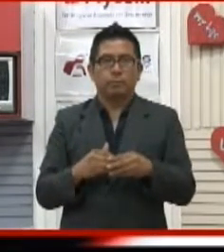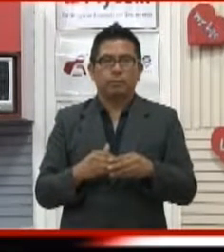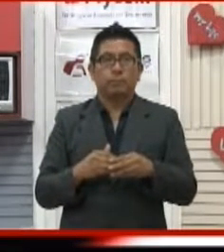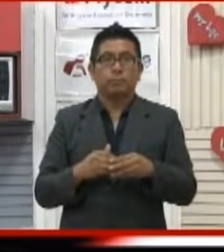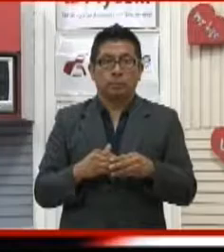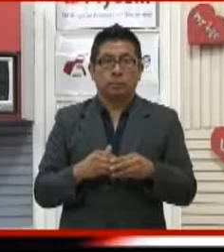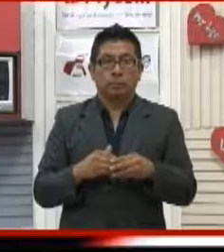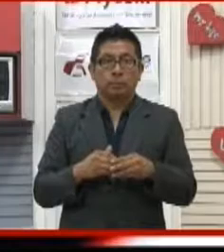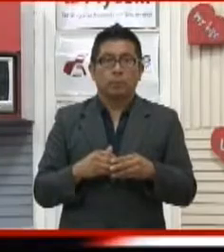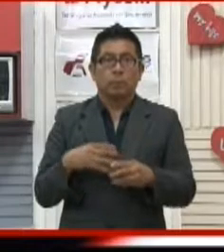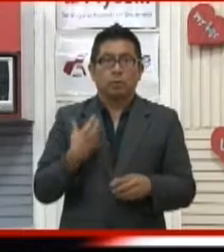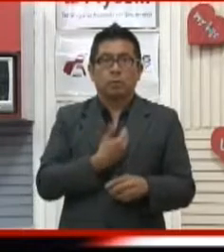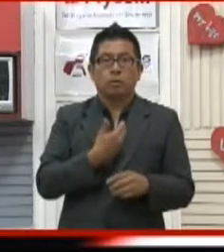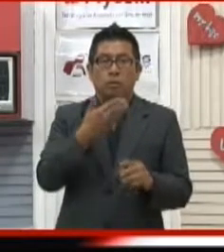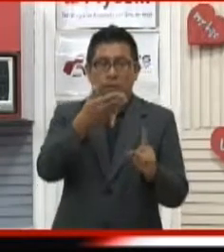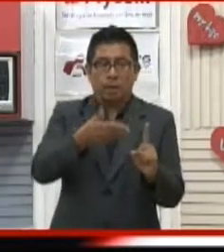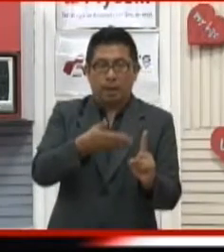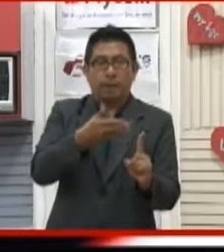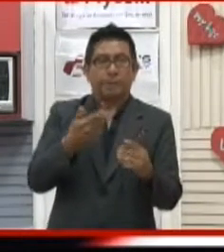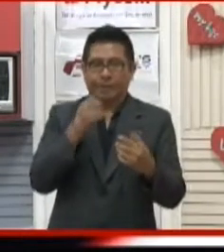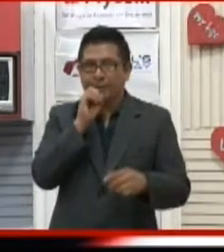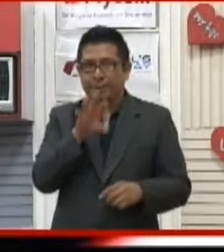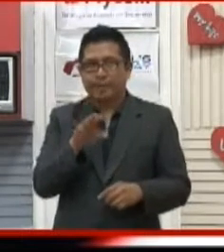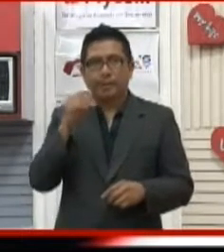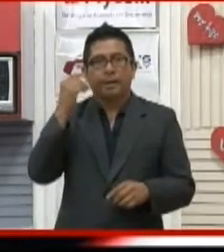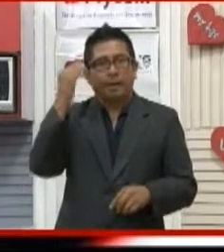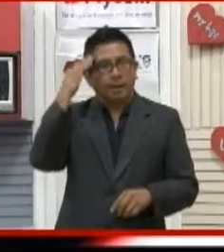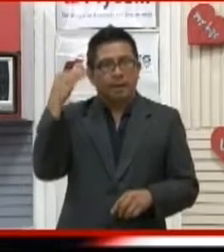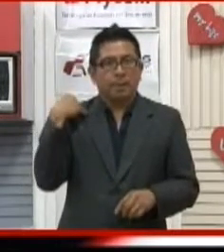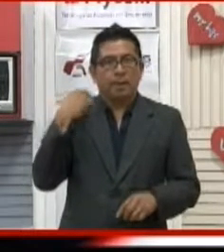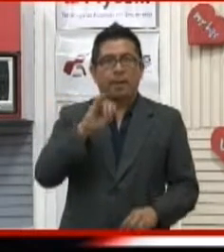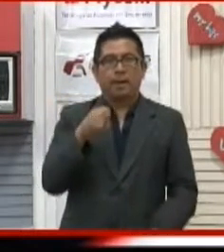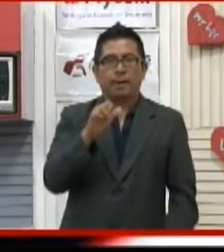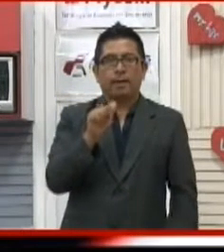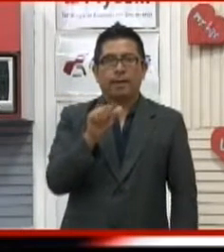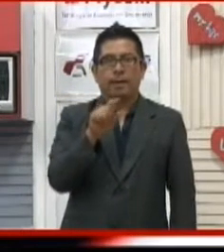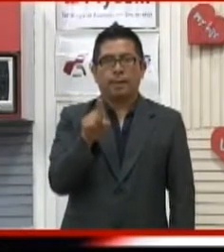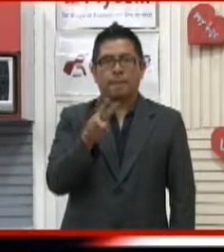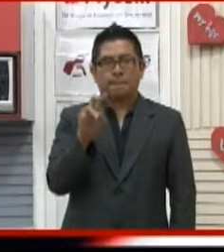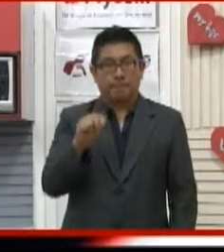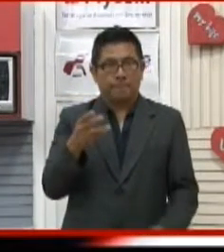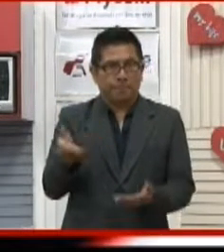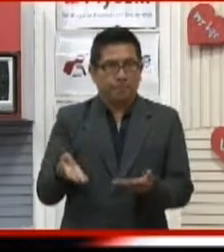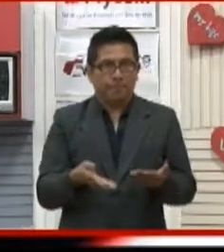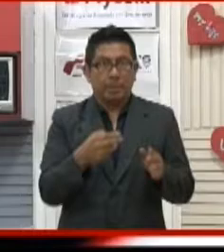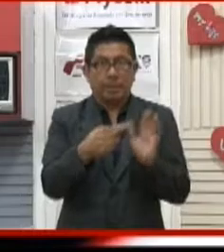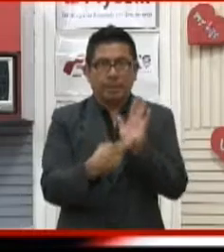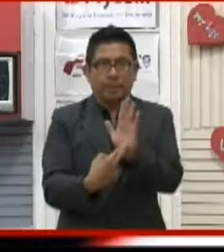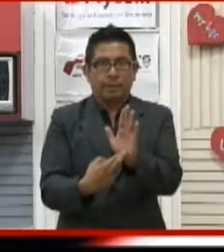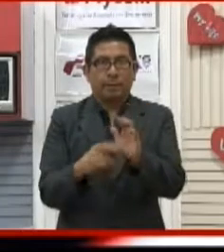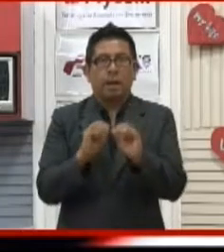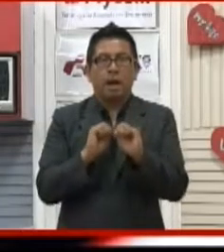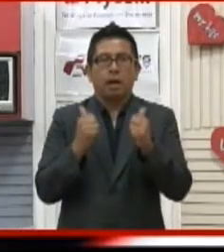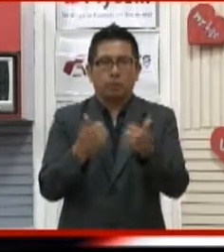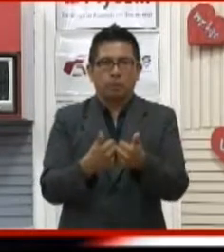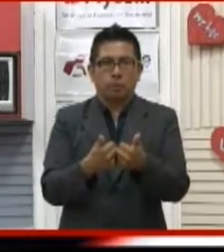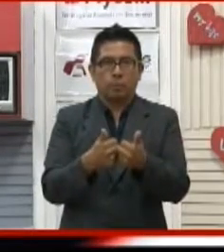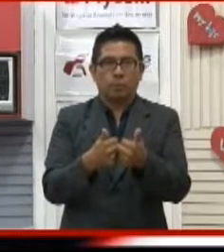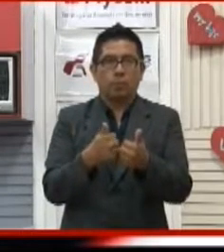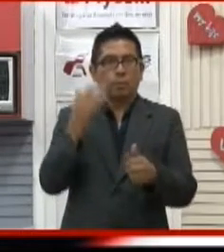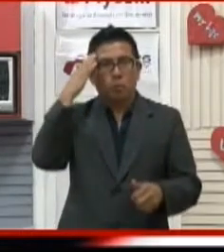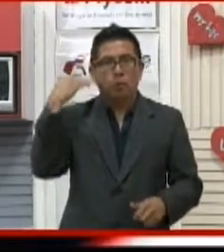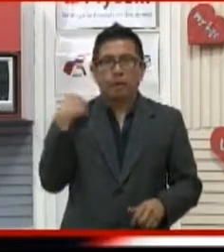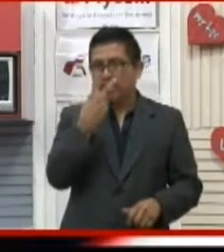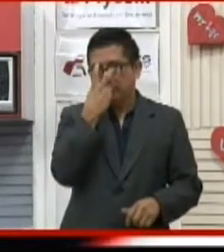otro lado. Tenemos también, como bien lo estábamos mencionando, a Yasmín Santos, que también le damos la bienvenida, ella como representante de la Asociación de